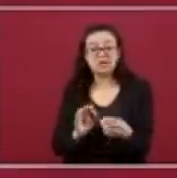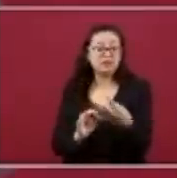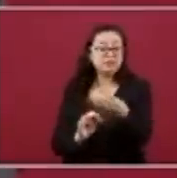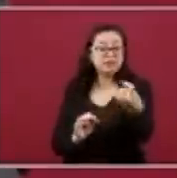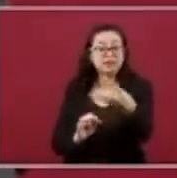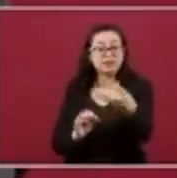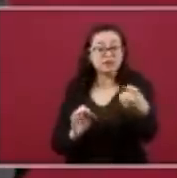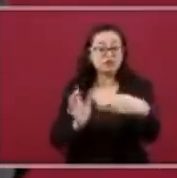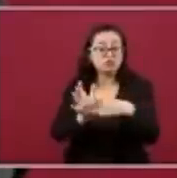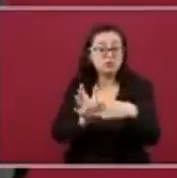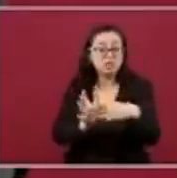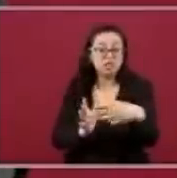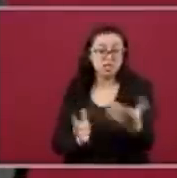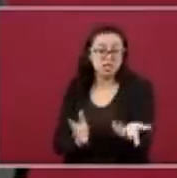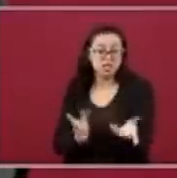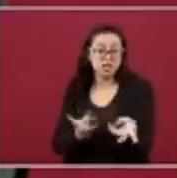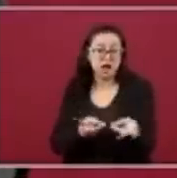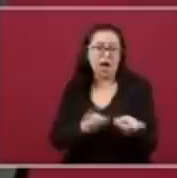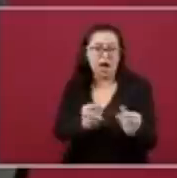300 mil.